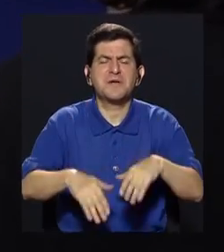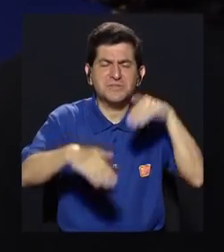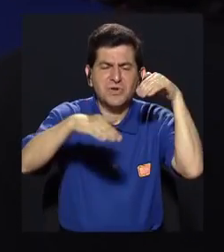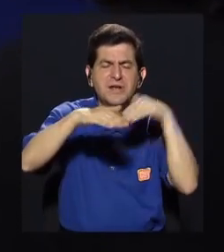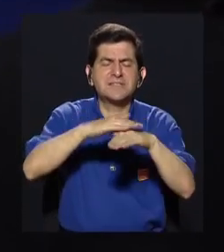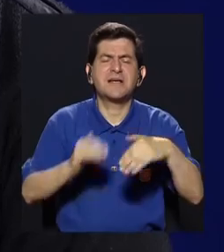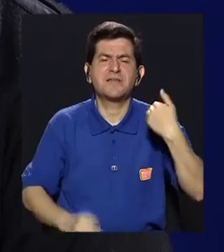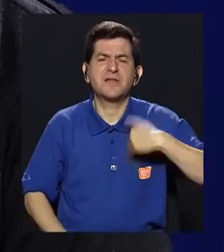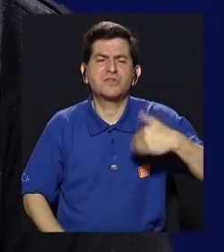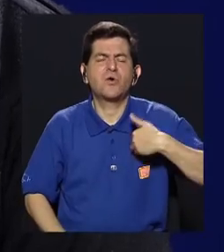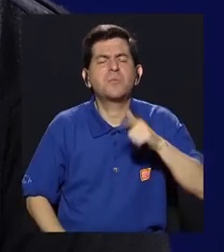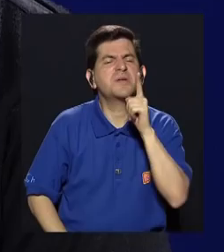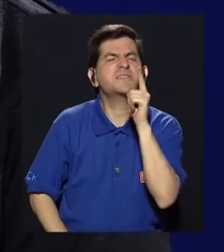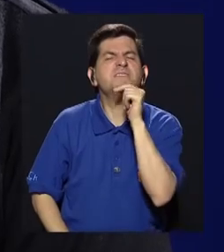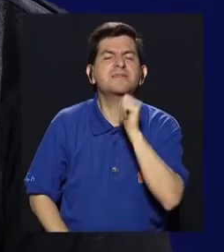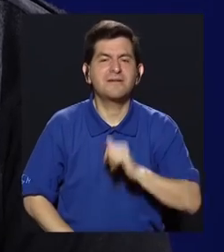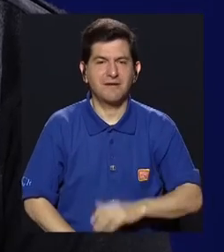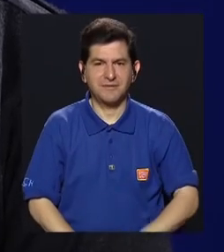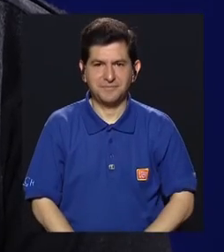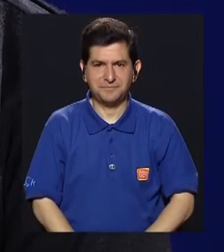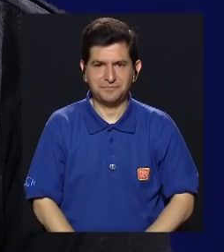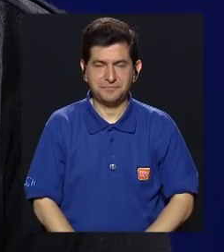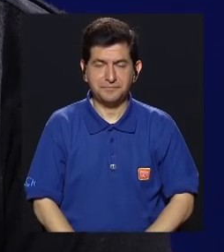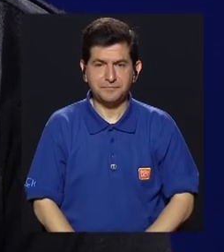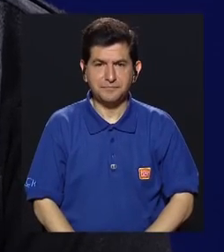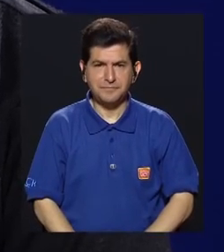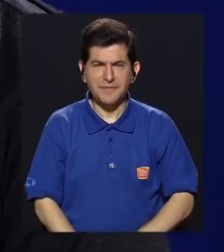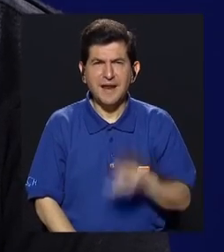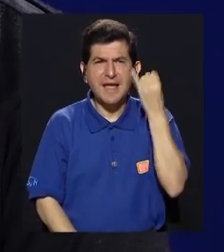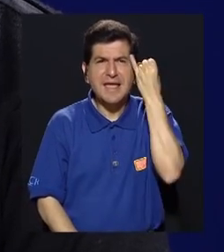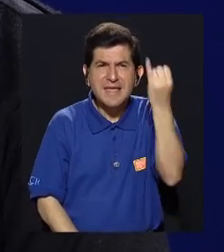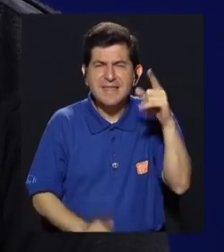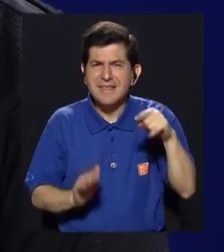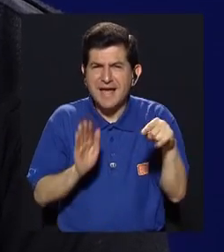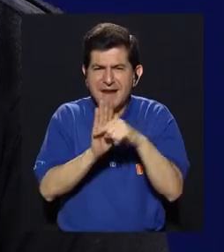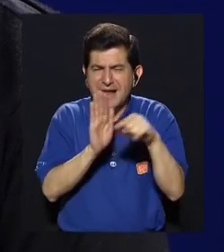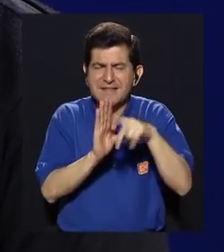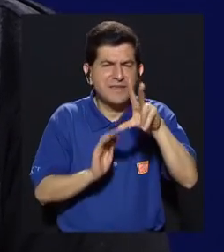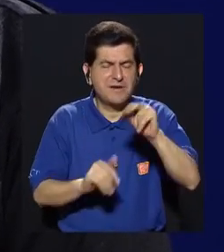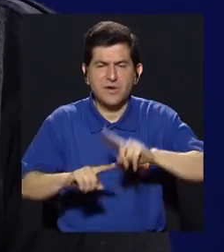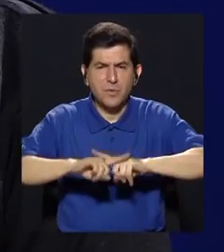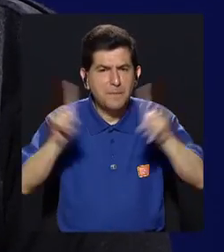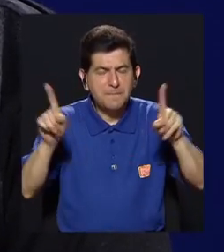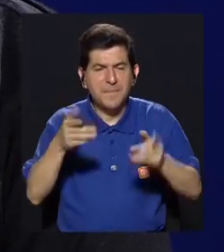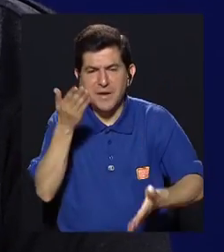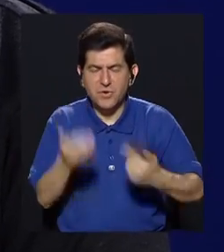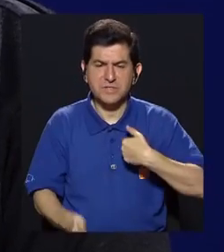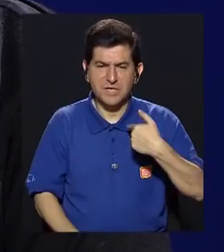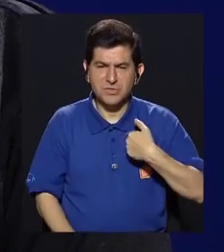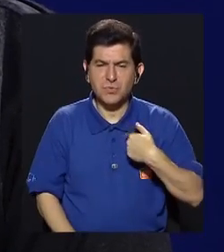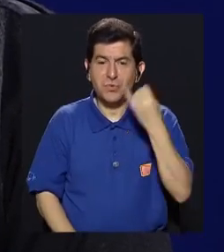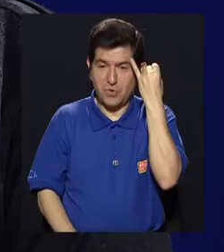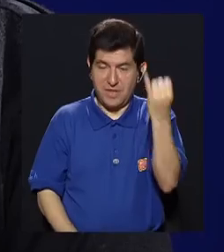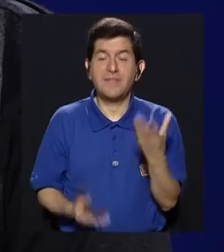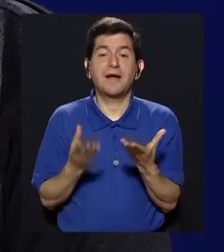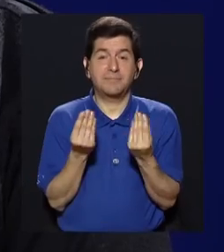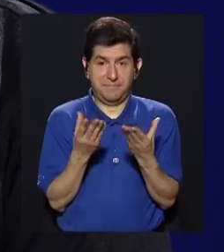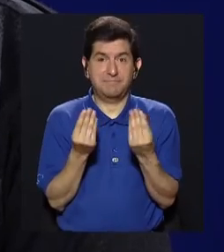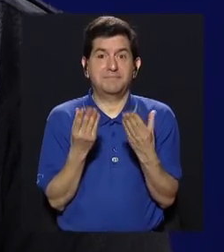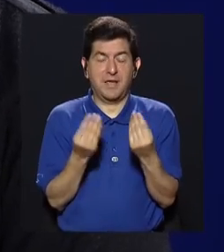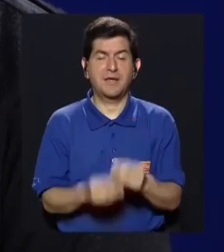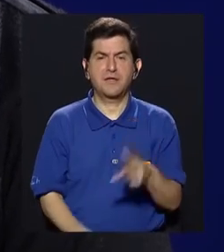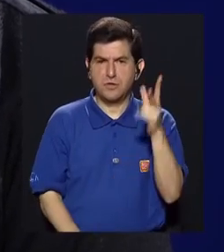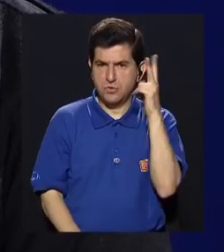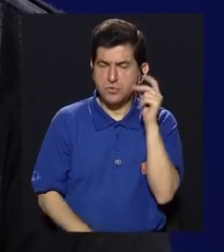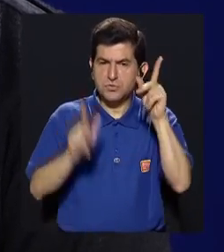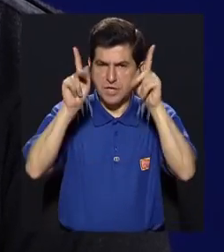eso es verdad esos esos plásticos y yo dije yo quiero yo quiero ver que hay en estas sombras yo creo que quiénes son esos hombres que se ven de lejos